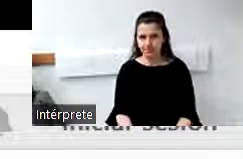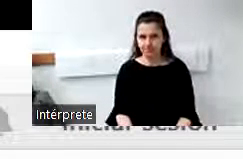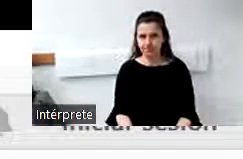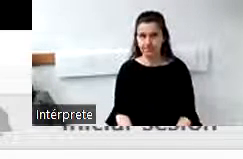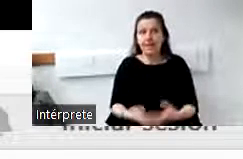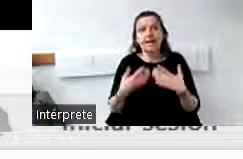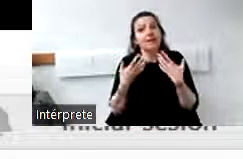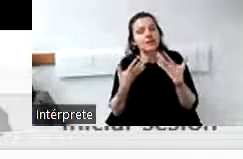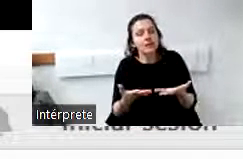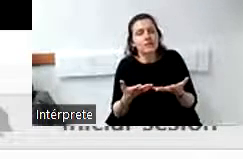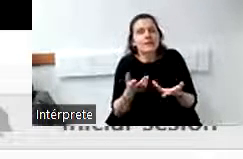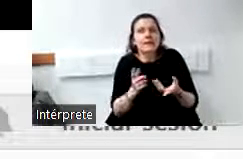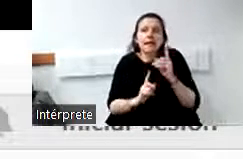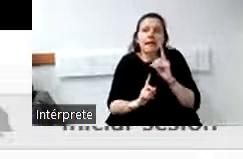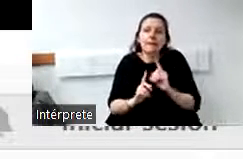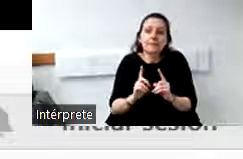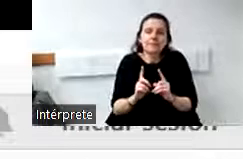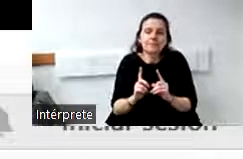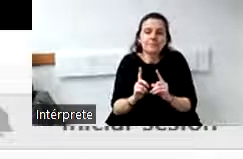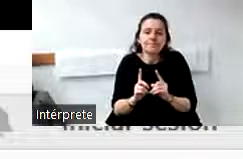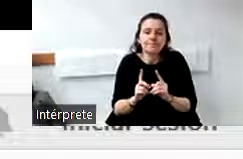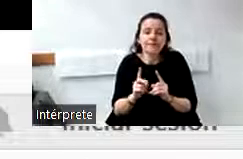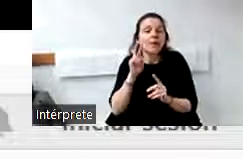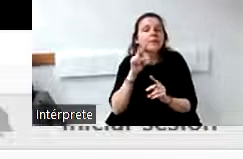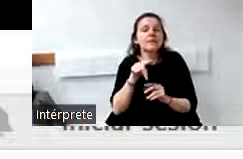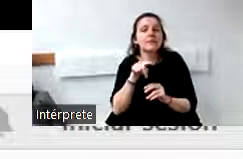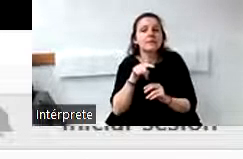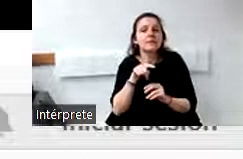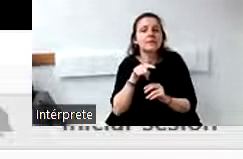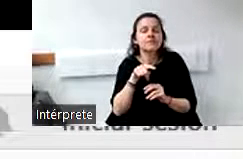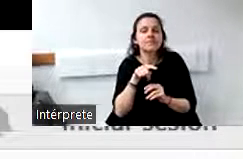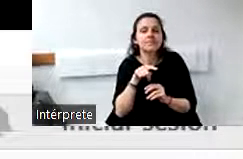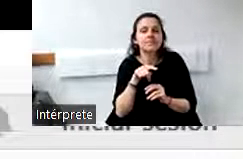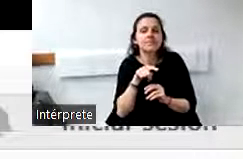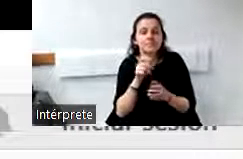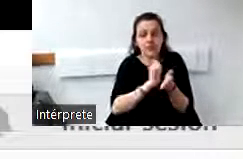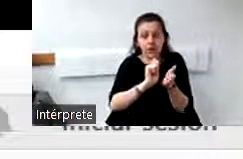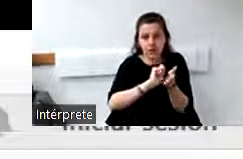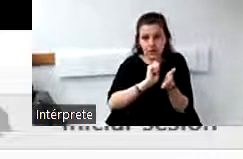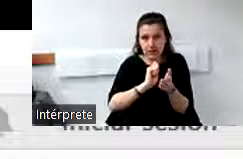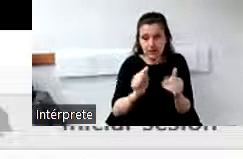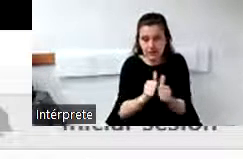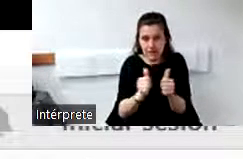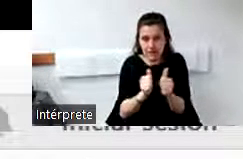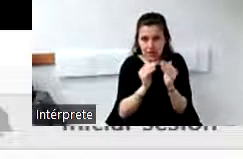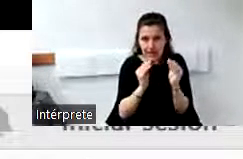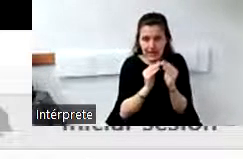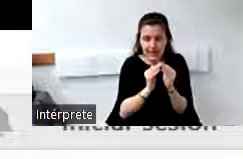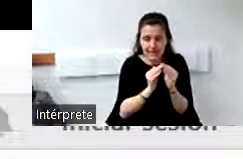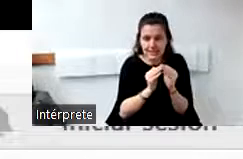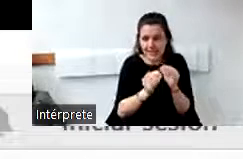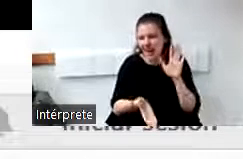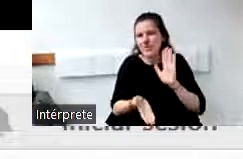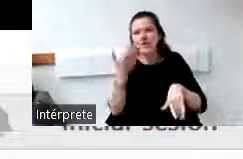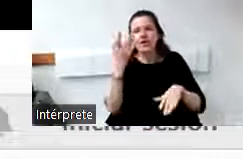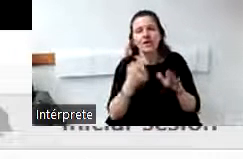Capaz que no es... Fíjense que en las tareas que ustedes pusieron, prácticamente todo el mundo